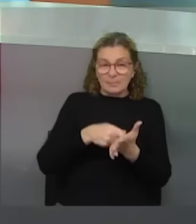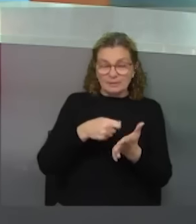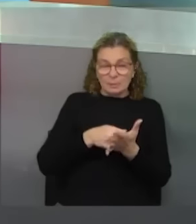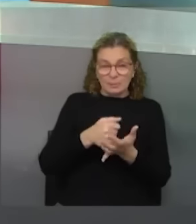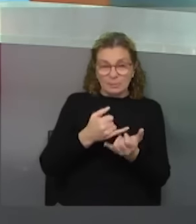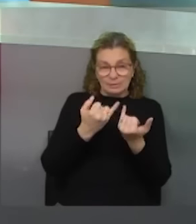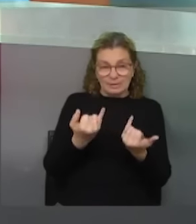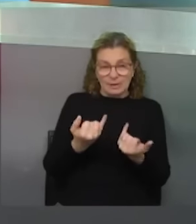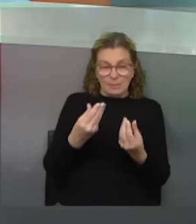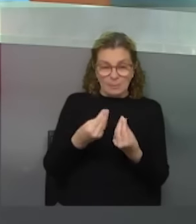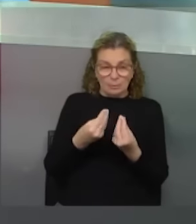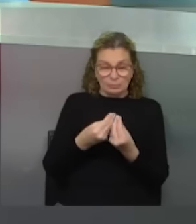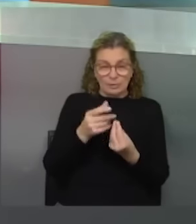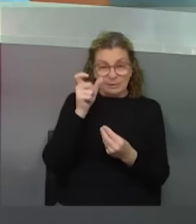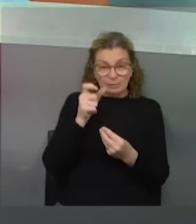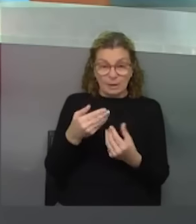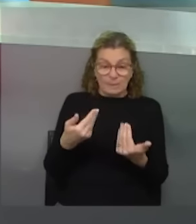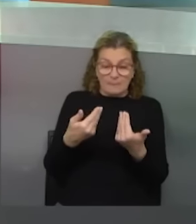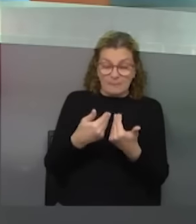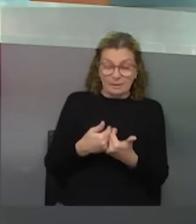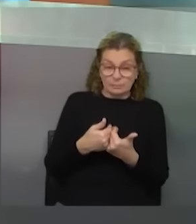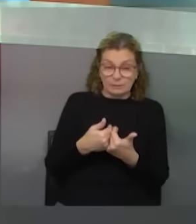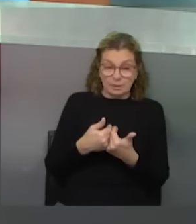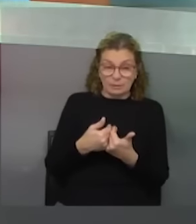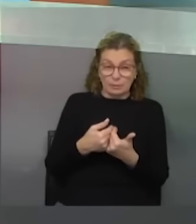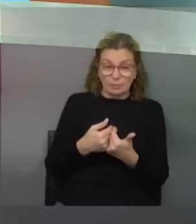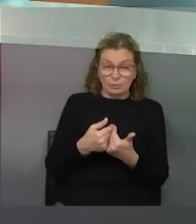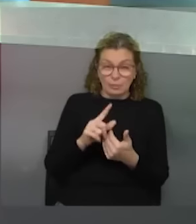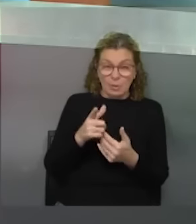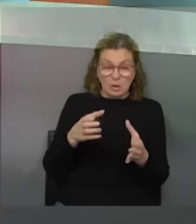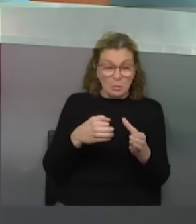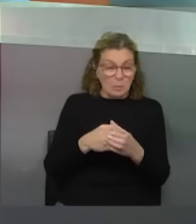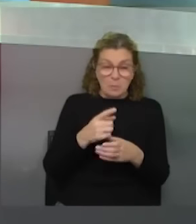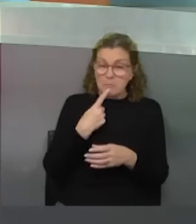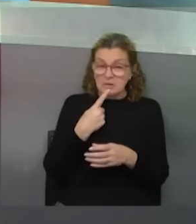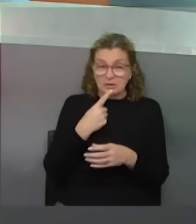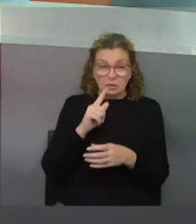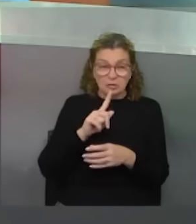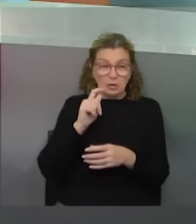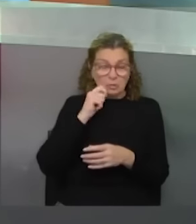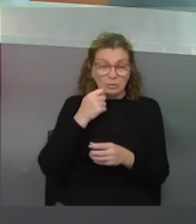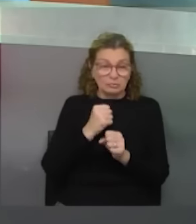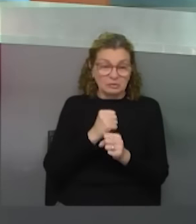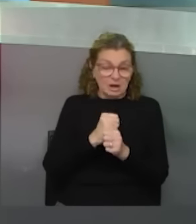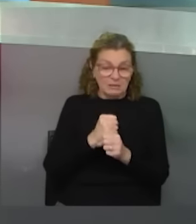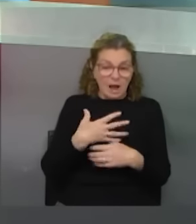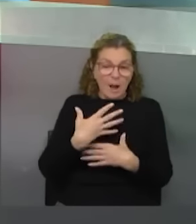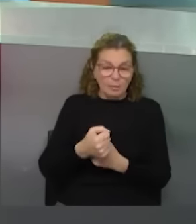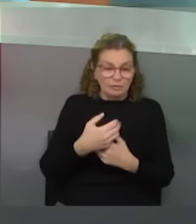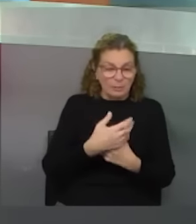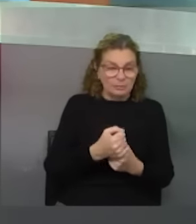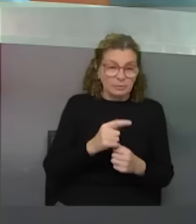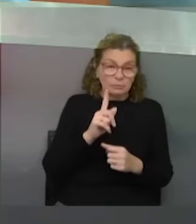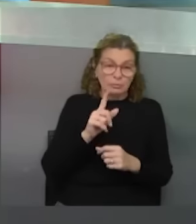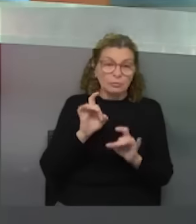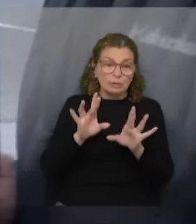mayoría de estas personas las consultadas por mbd noticias no tiene pertenencia es decir que no hace una tarea militante sino que lo que hace es